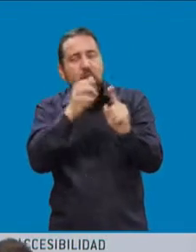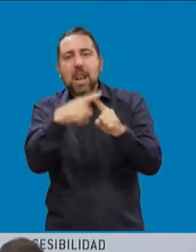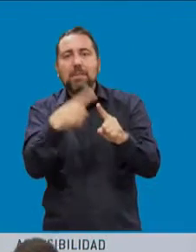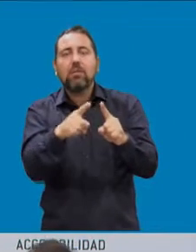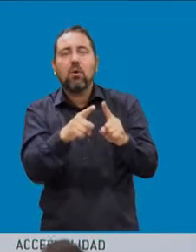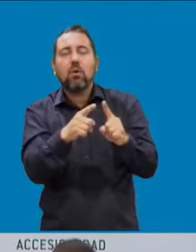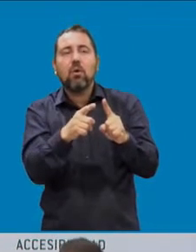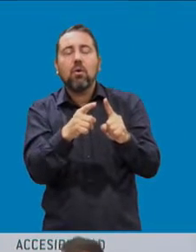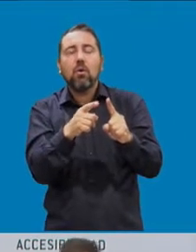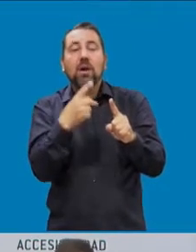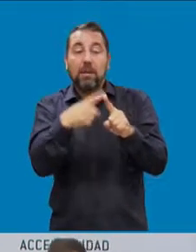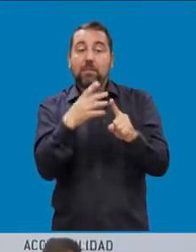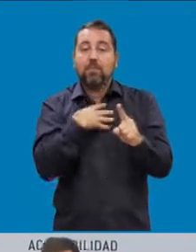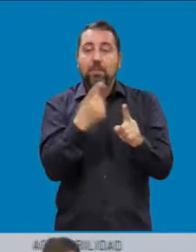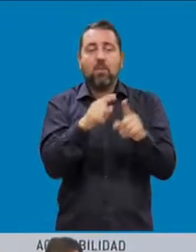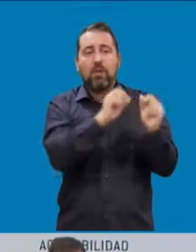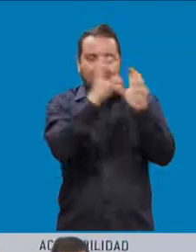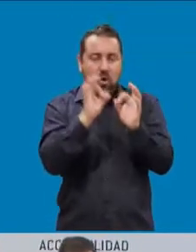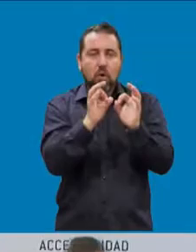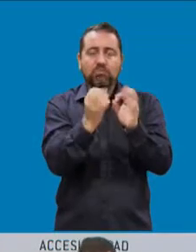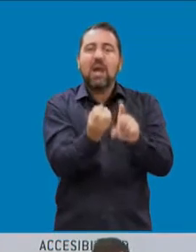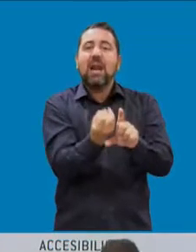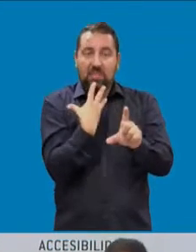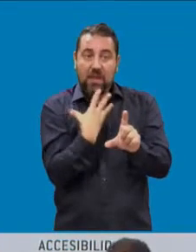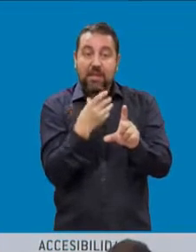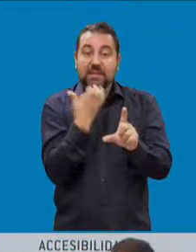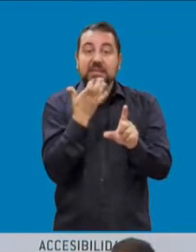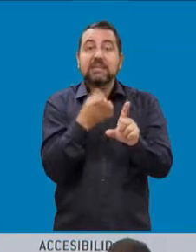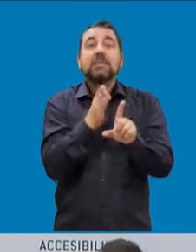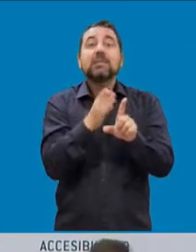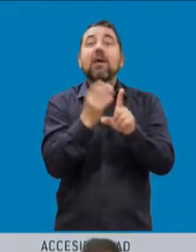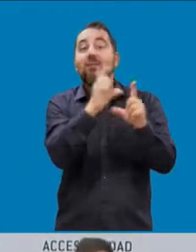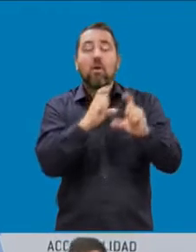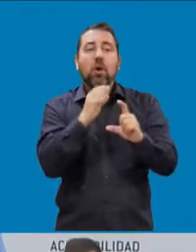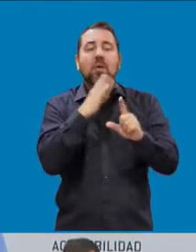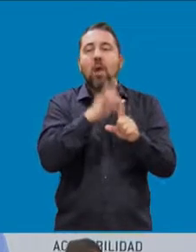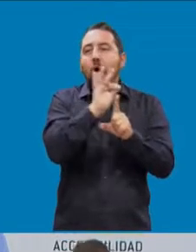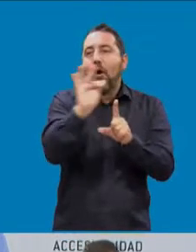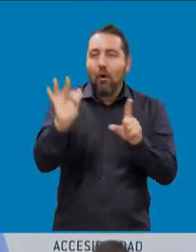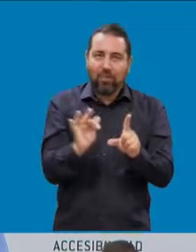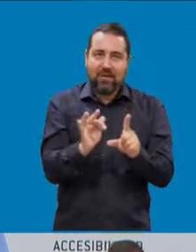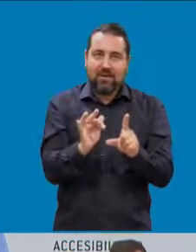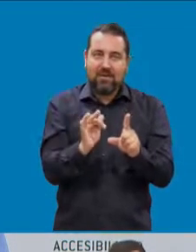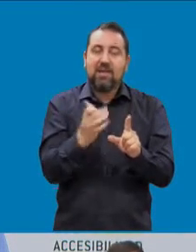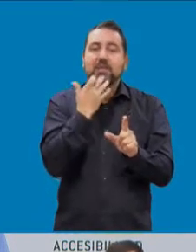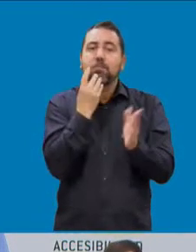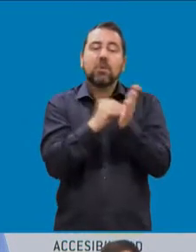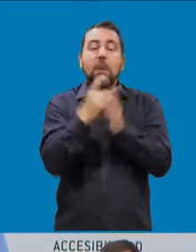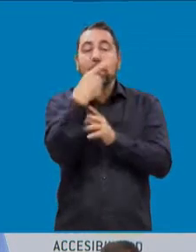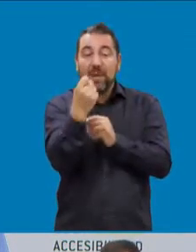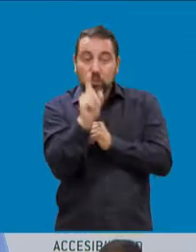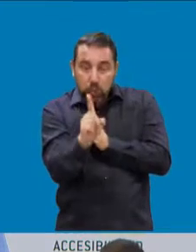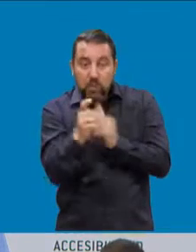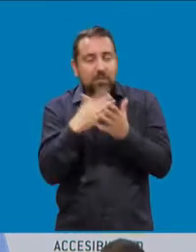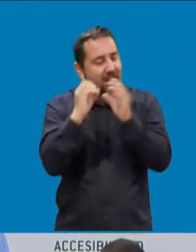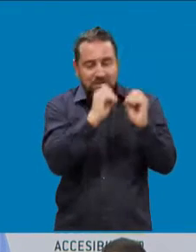es tan sencillo como eso, lo reconoce como un elemento que puede recibir el foco y sigue el foco en el orden en el que han